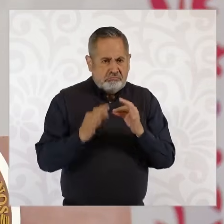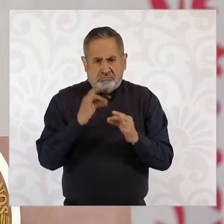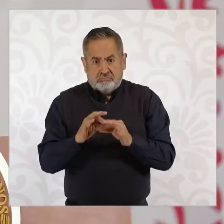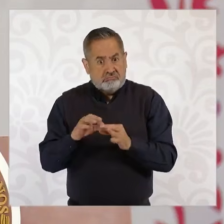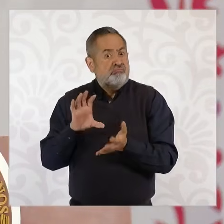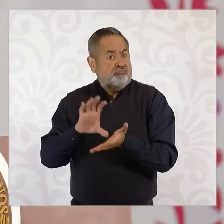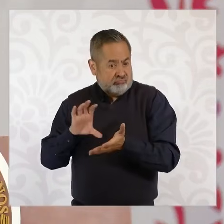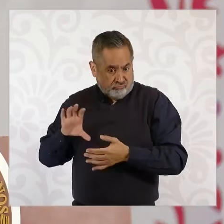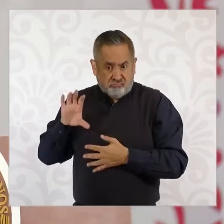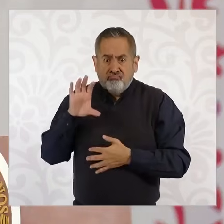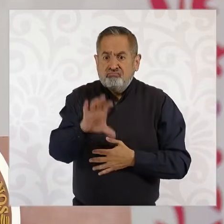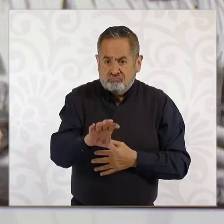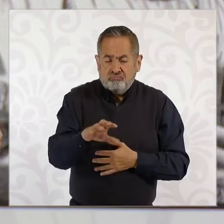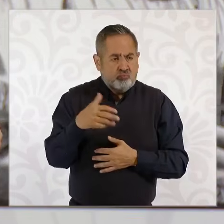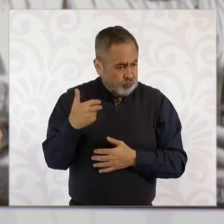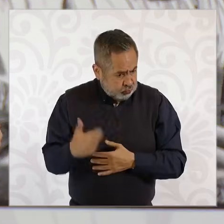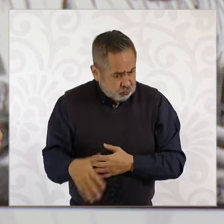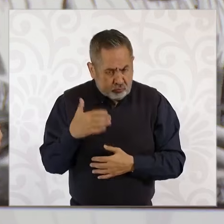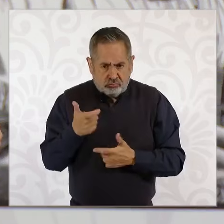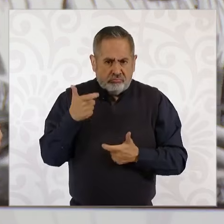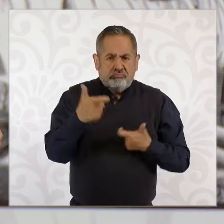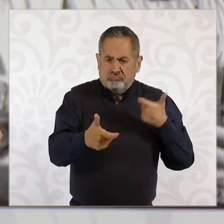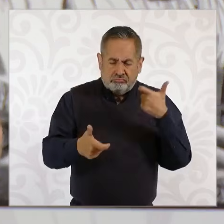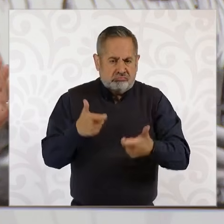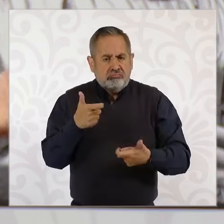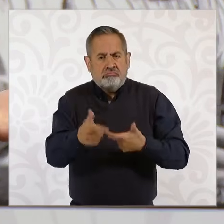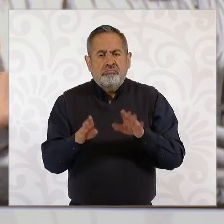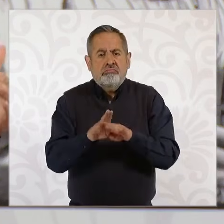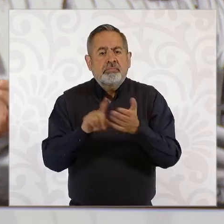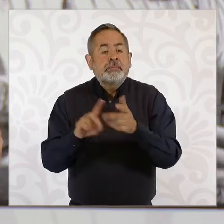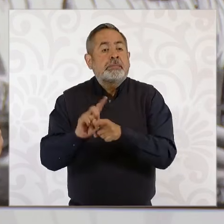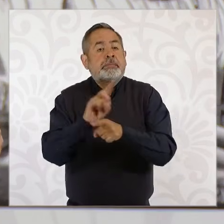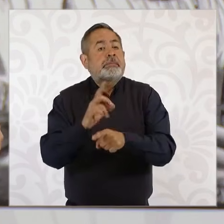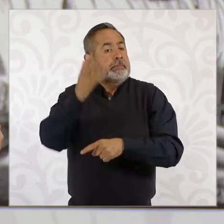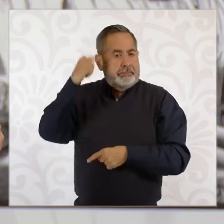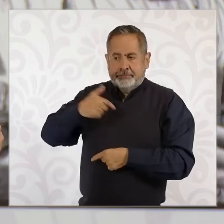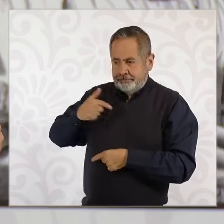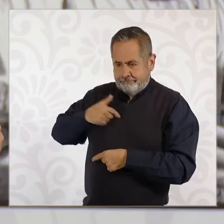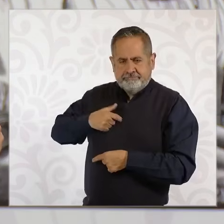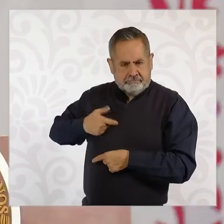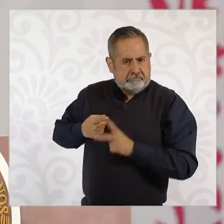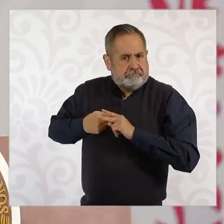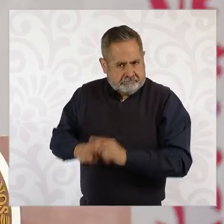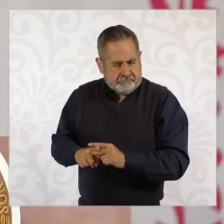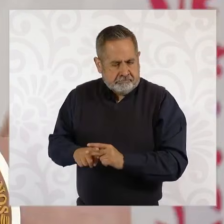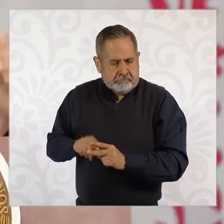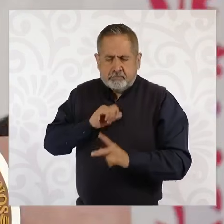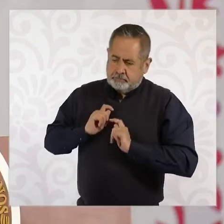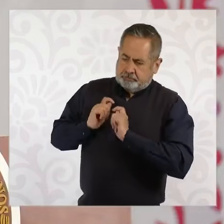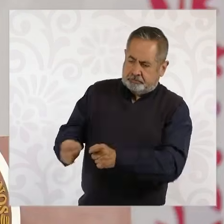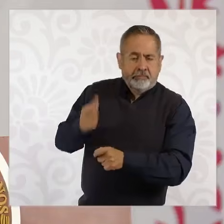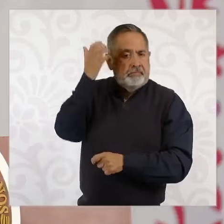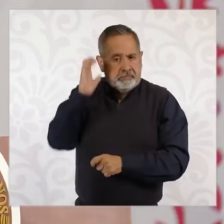muy importante en una obra pública financiada desde que estuvimos nosotros y la terminó Clara en la línea 1 y se